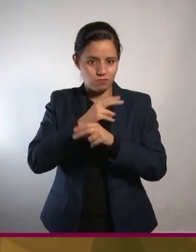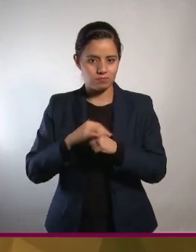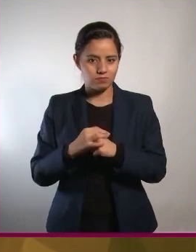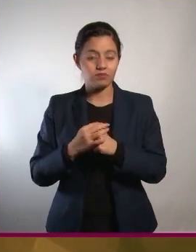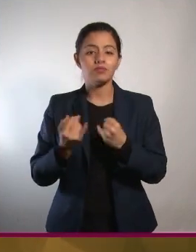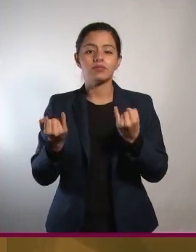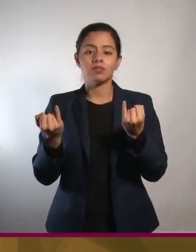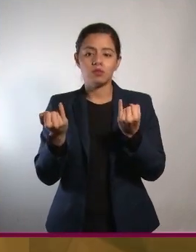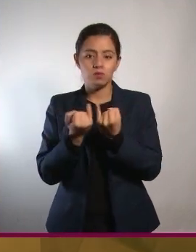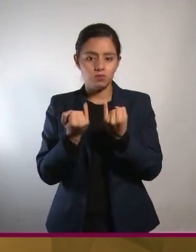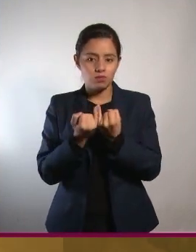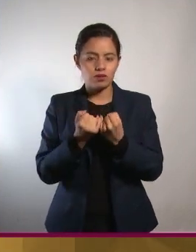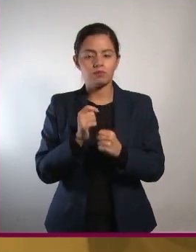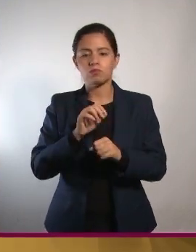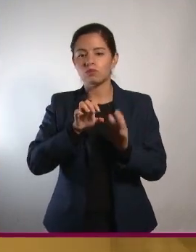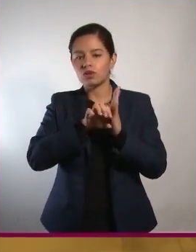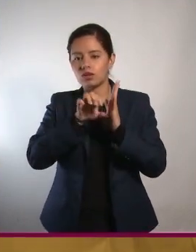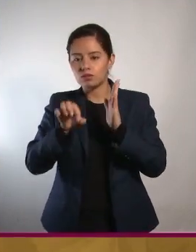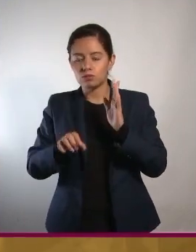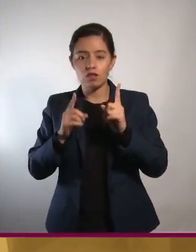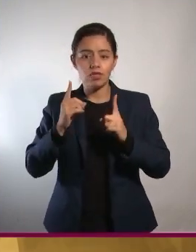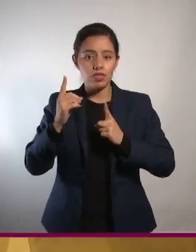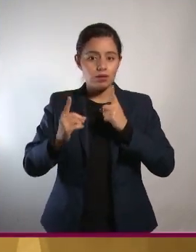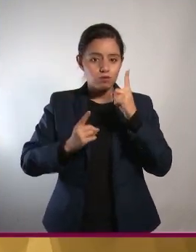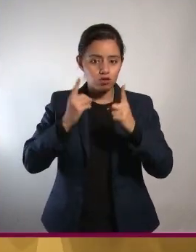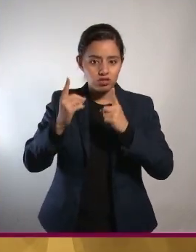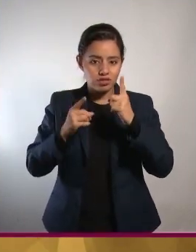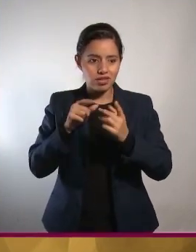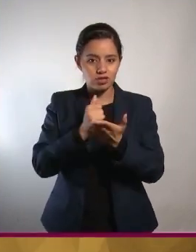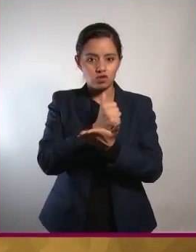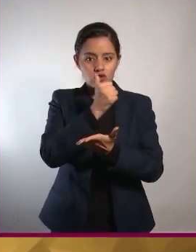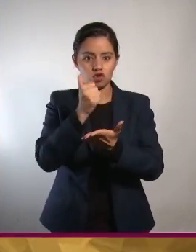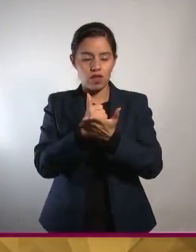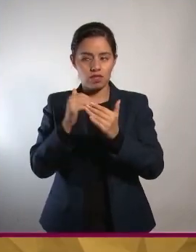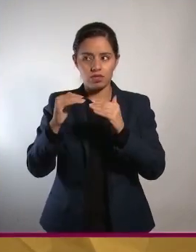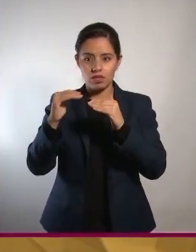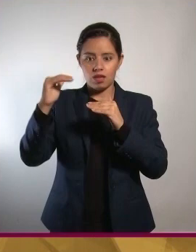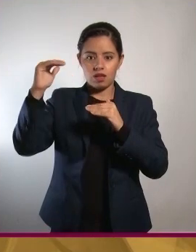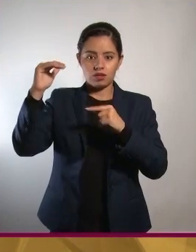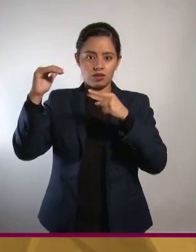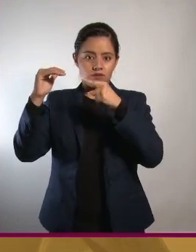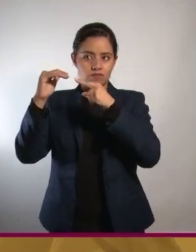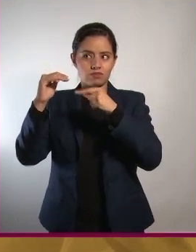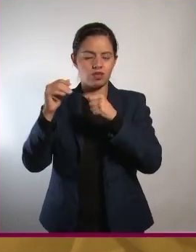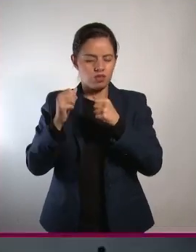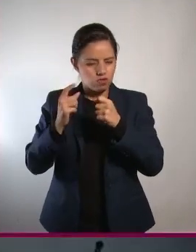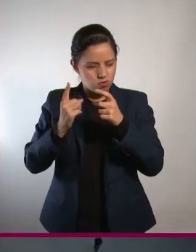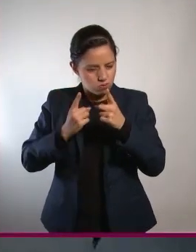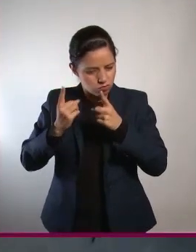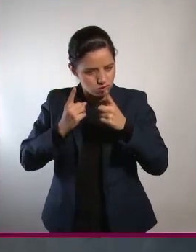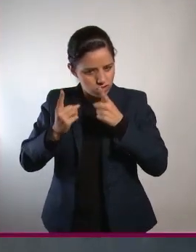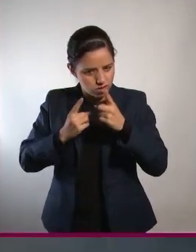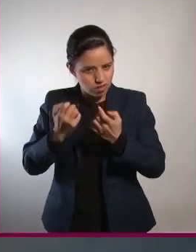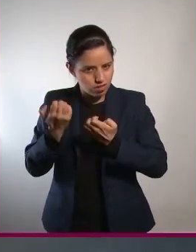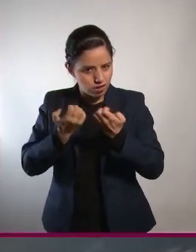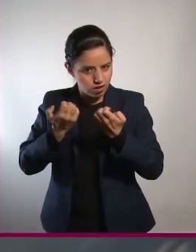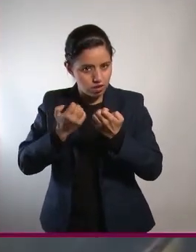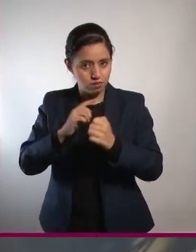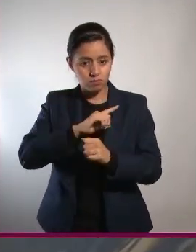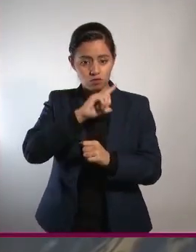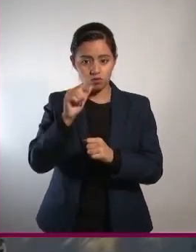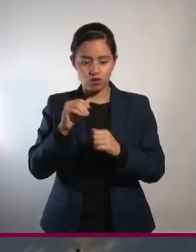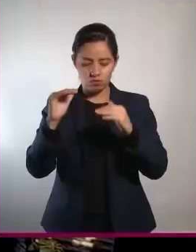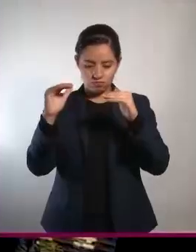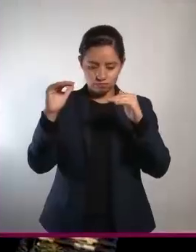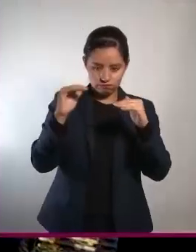también por qué si un deportista entrena en una ciudad alta, cuando llega a nivel del mar rinde más. En la Ciudad de